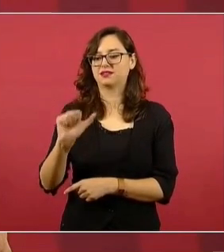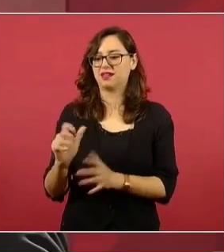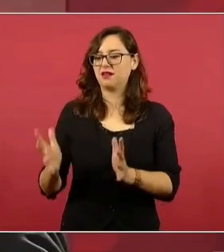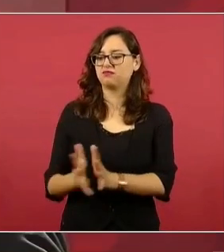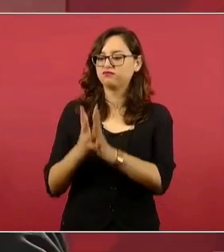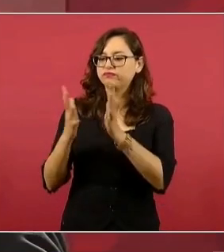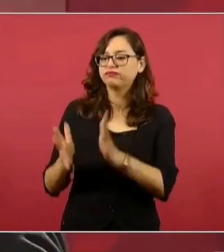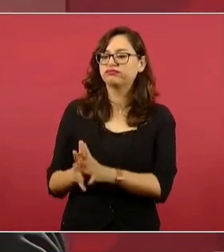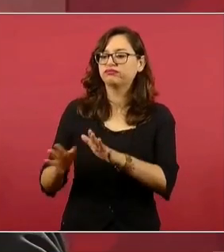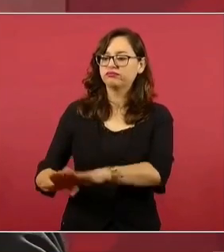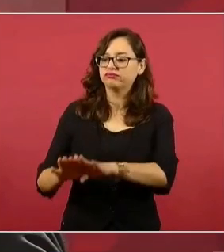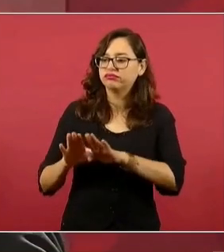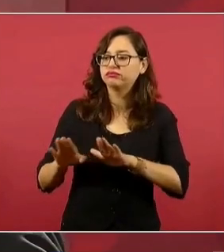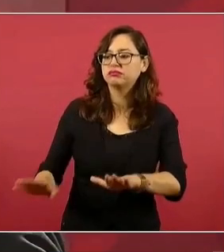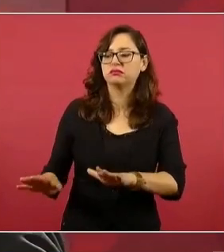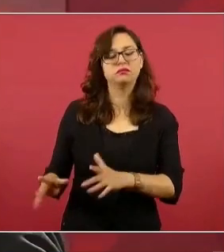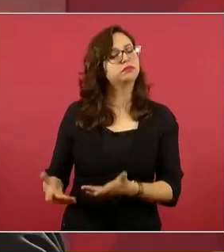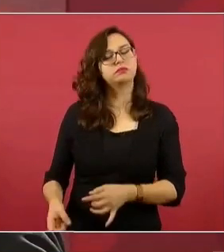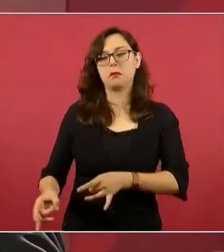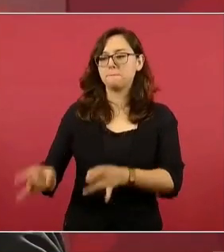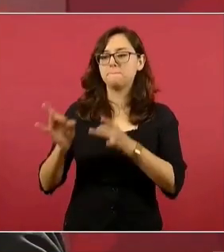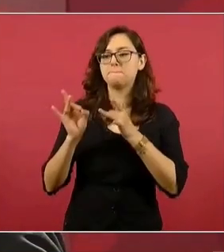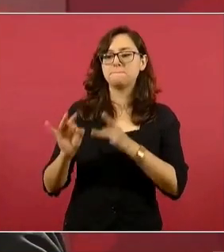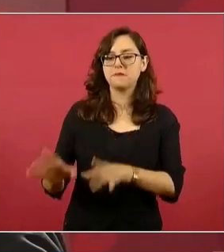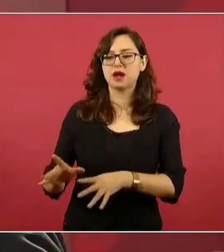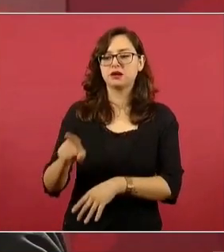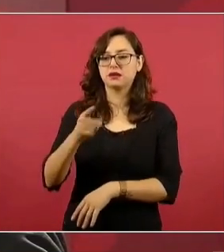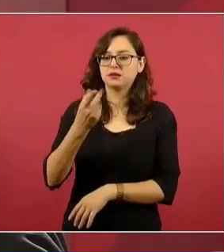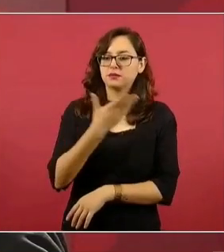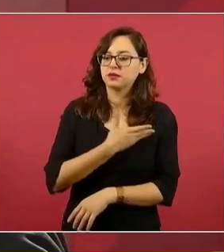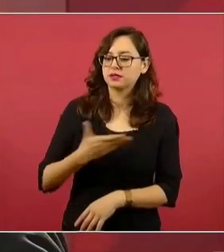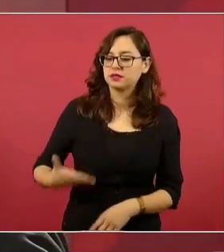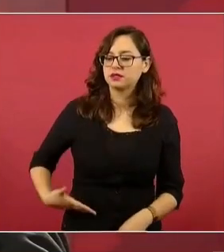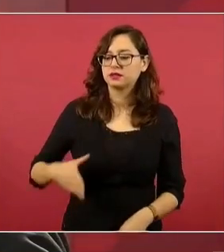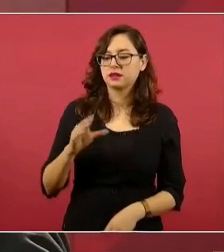asesinaron al presidente Madero.